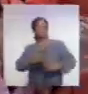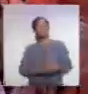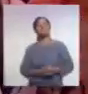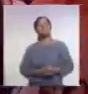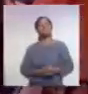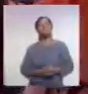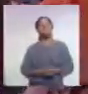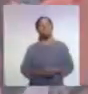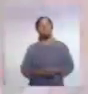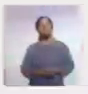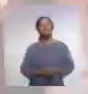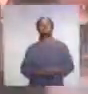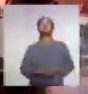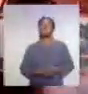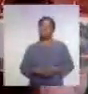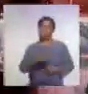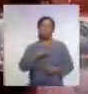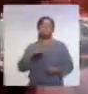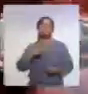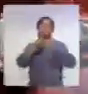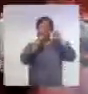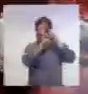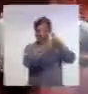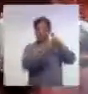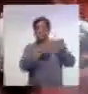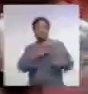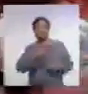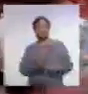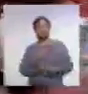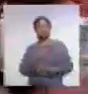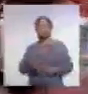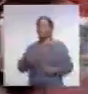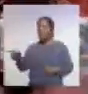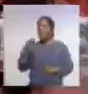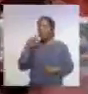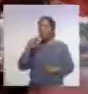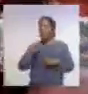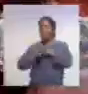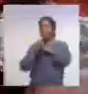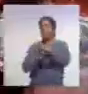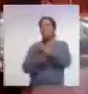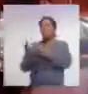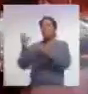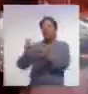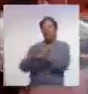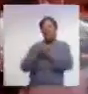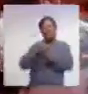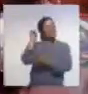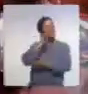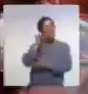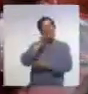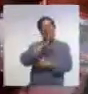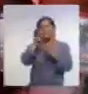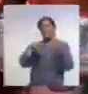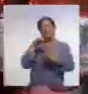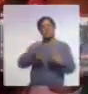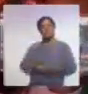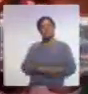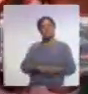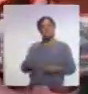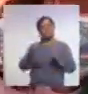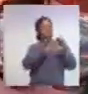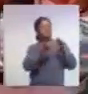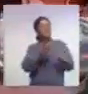que tenemos que respetar. Porque son muy buena onda y siempre te apoyan en todo. ¿Qué te enseñan? Los